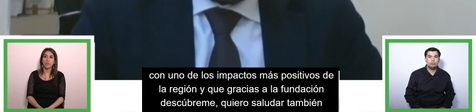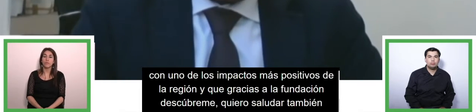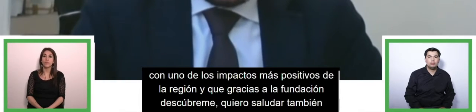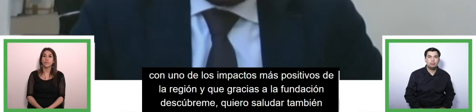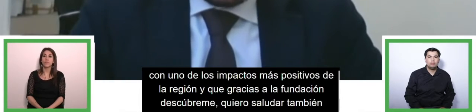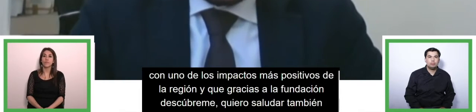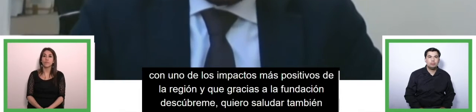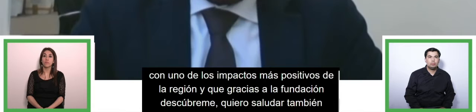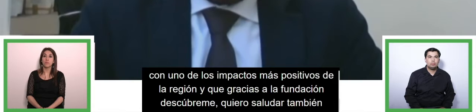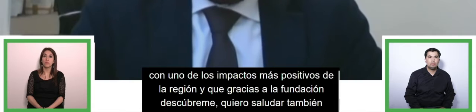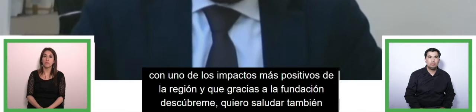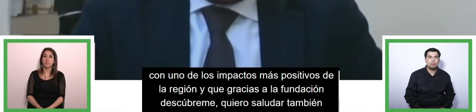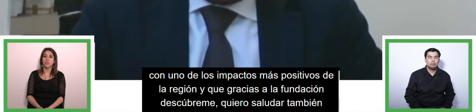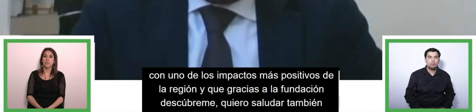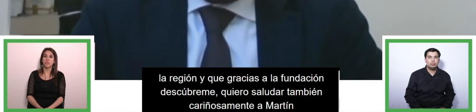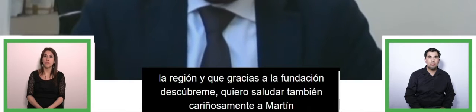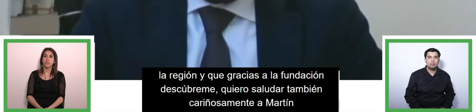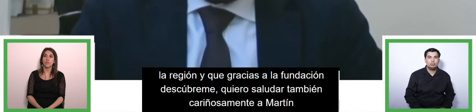momento porque verdaderamente